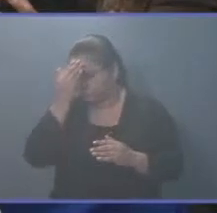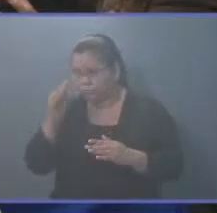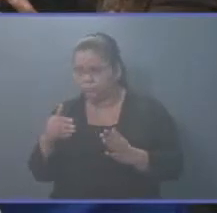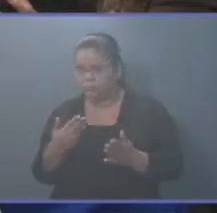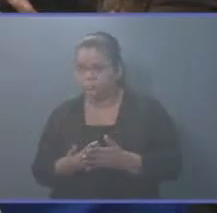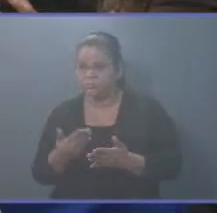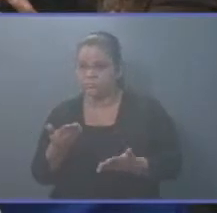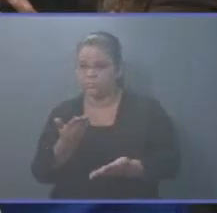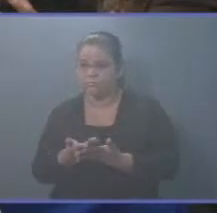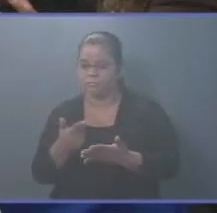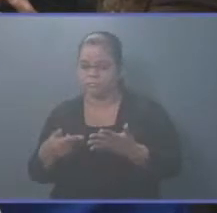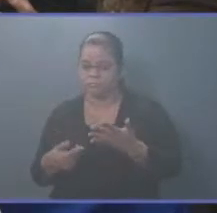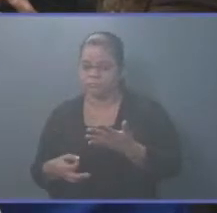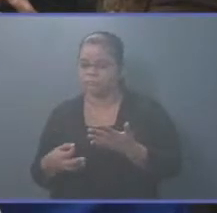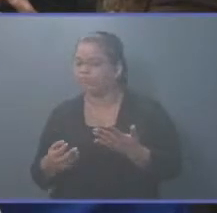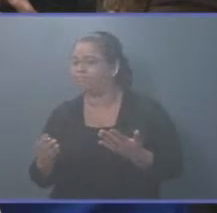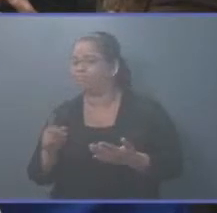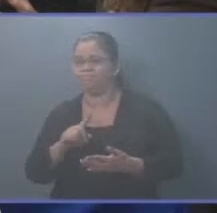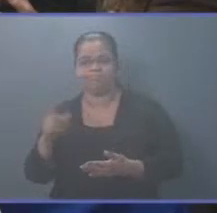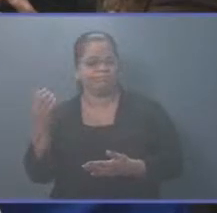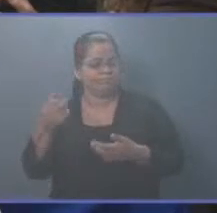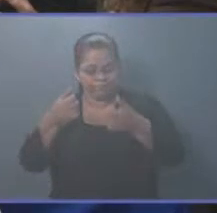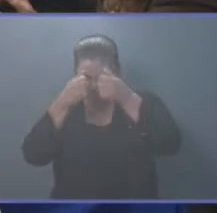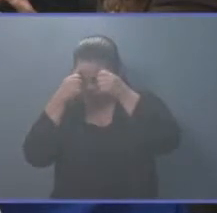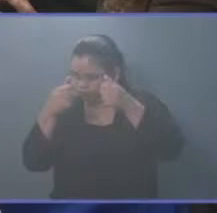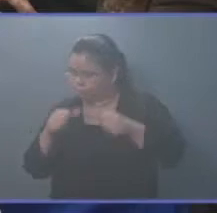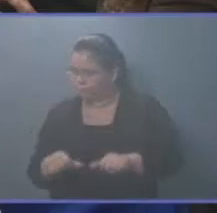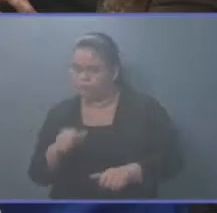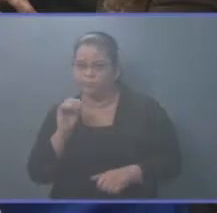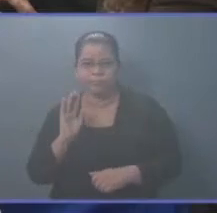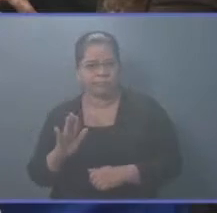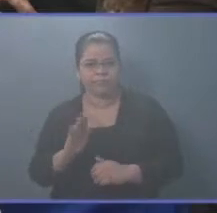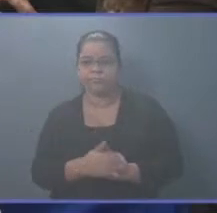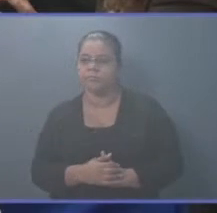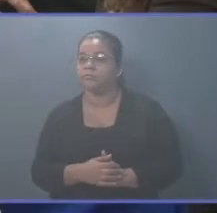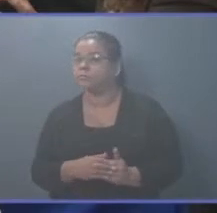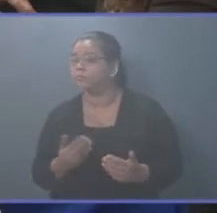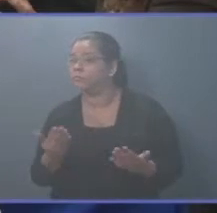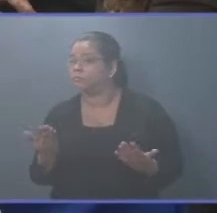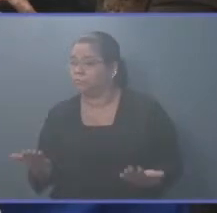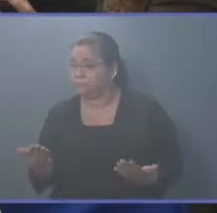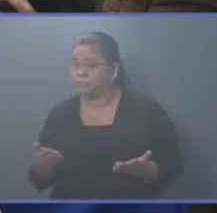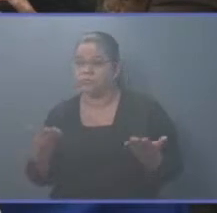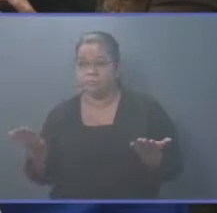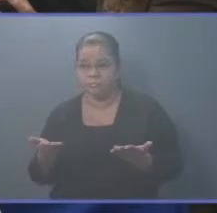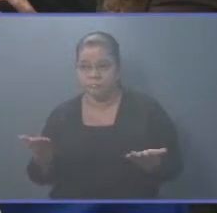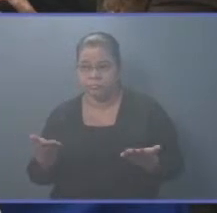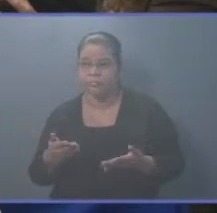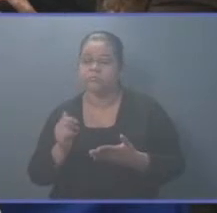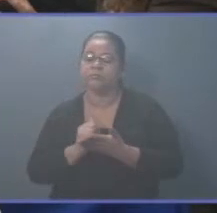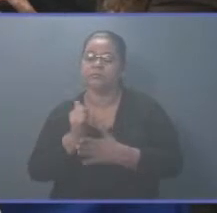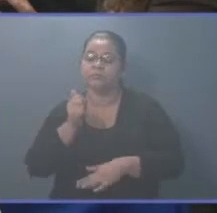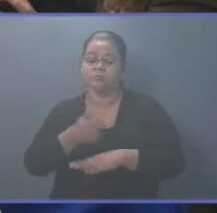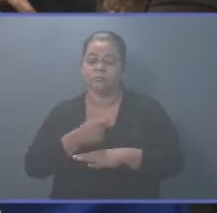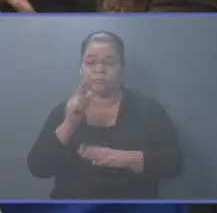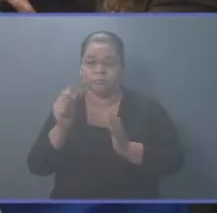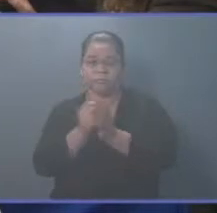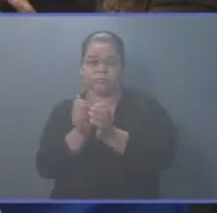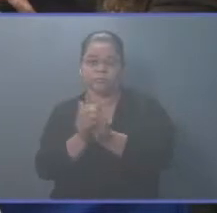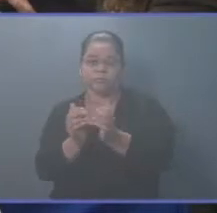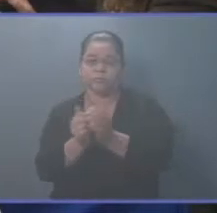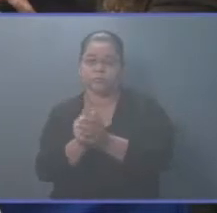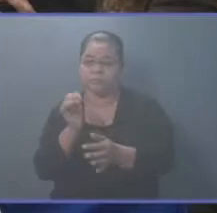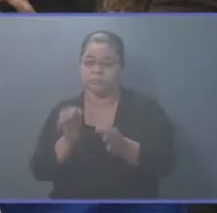sustentan esa iniciativa, no debería ser aprobada por esa autoridad, ya que de hacerlo estaría decretando un problema